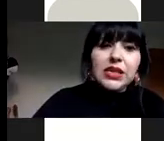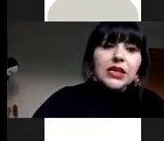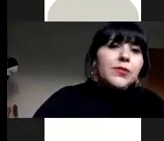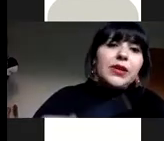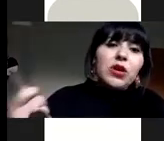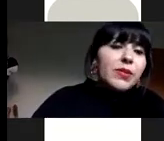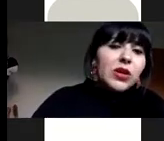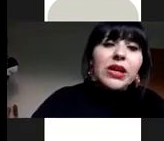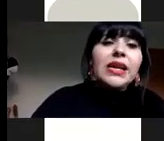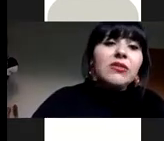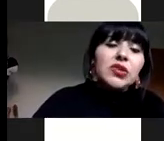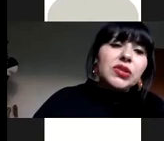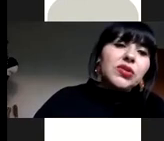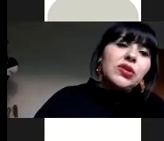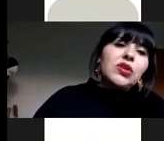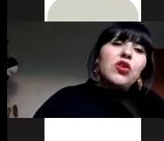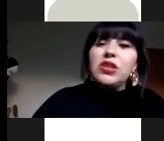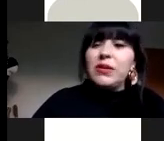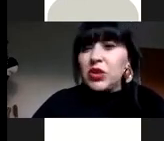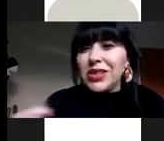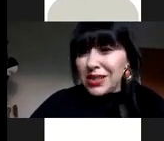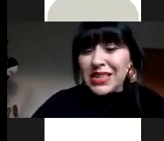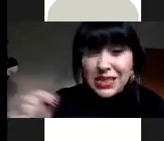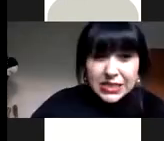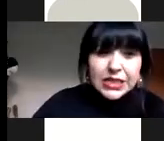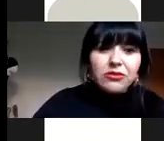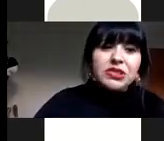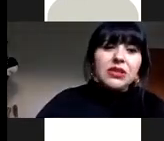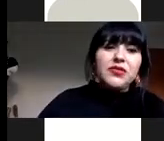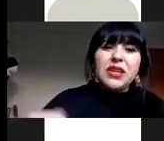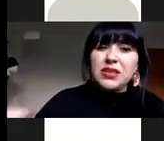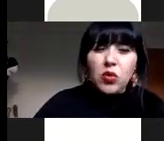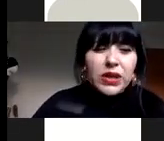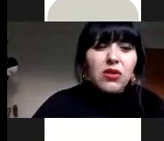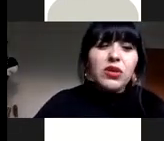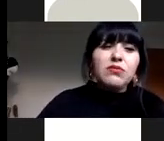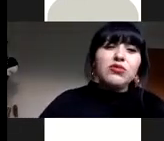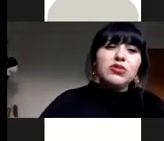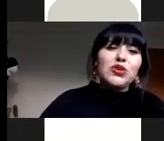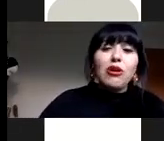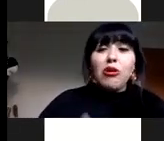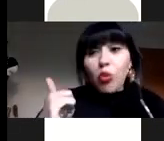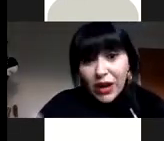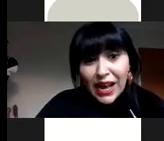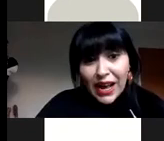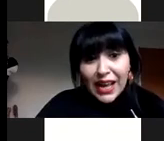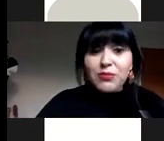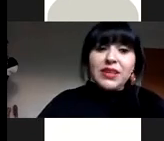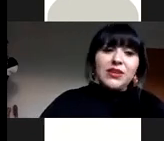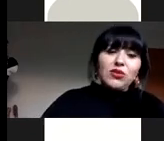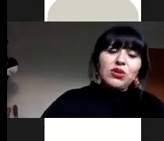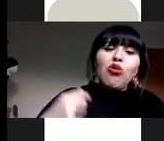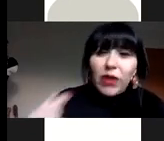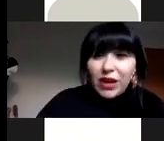adolescentes, pero en preescolares, ¿no es cierto?, comportamientos regresivos, ¿cierto?, aferrarse a los cuidadores mucho, jugar